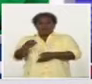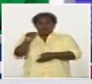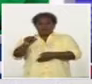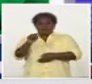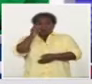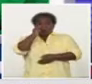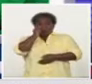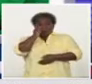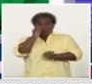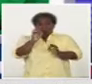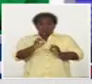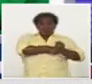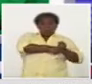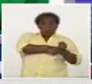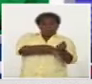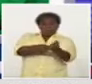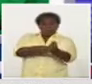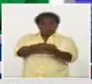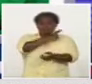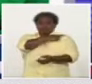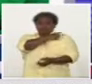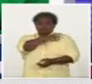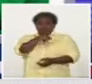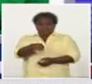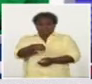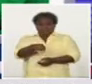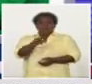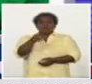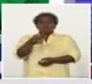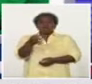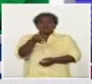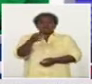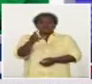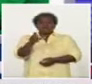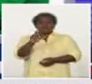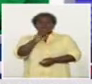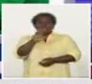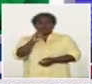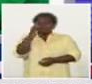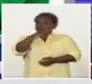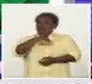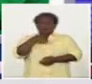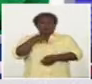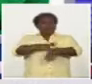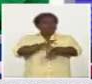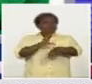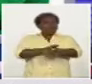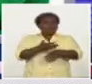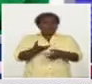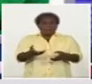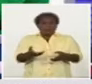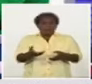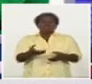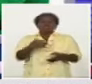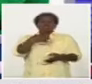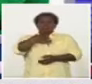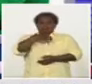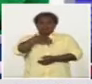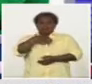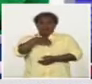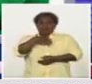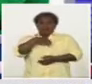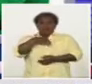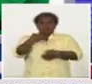con antecedentes de salud. Realmente no era un hombre que estaba enfermo, que inicialmente presentó